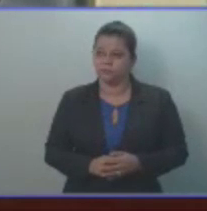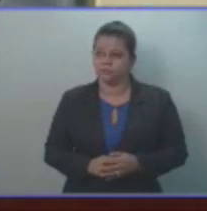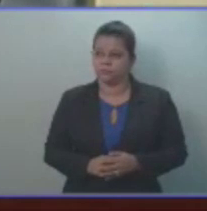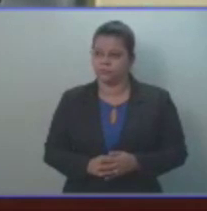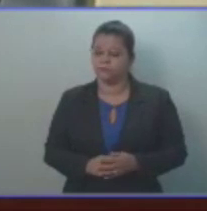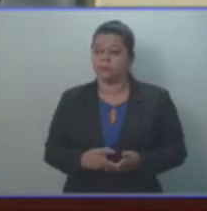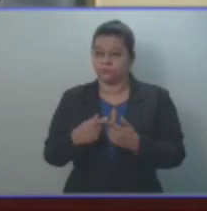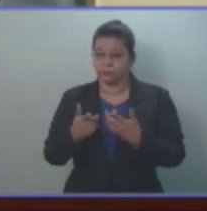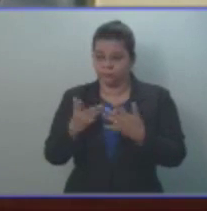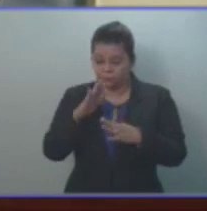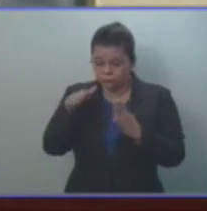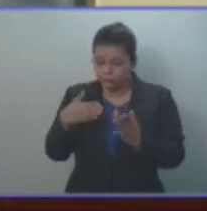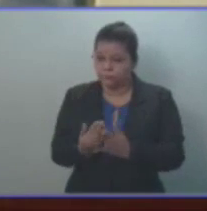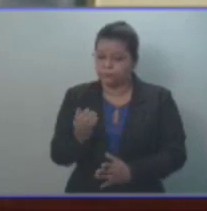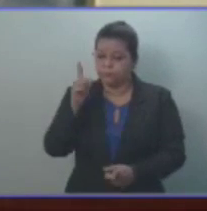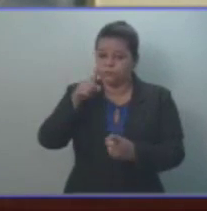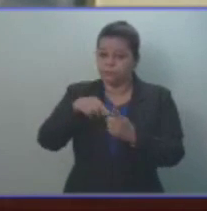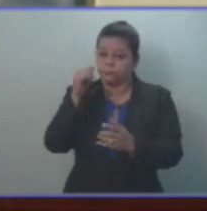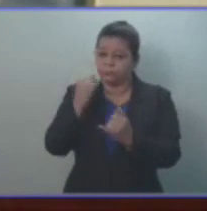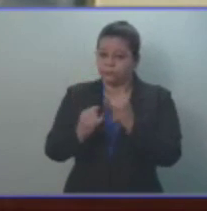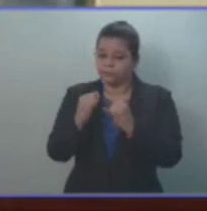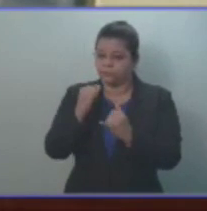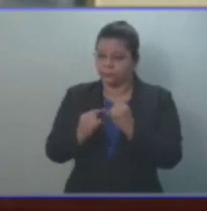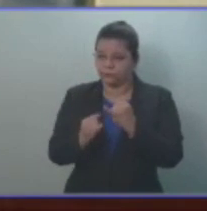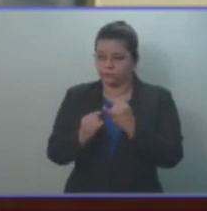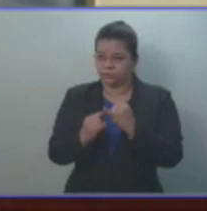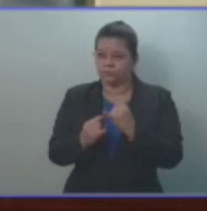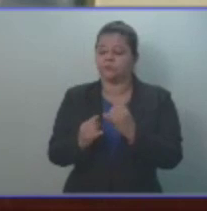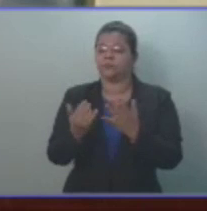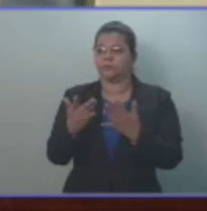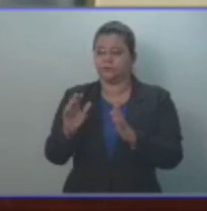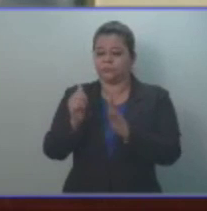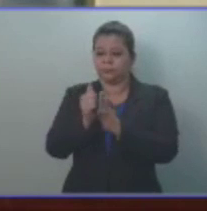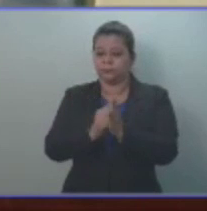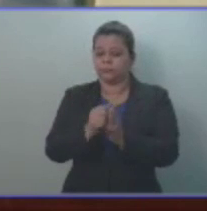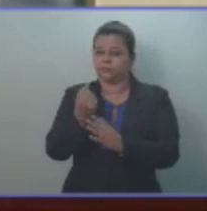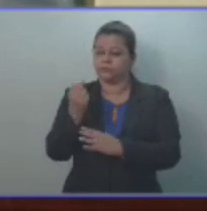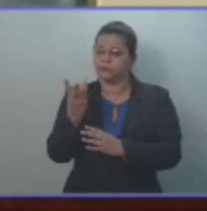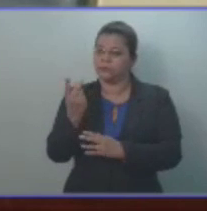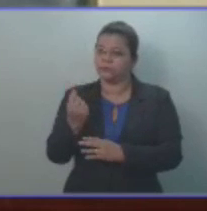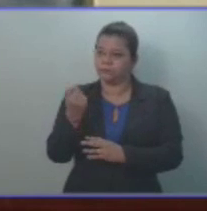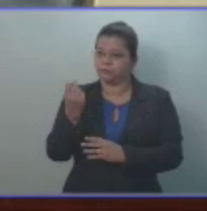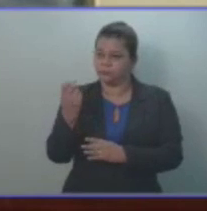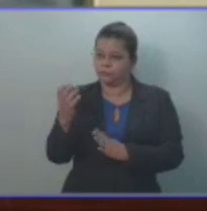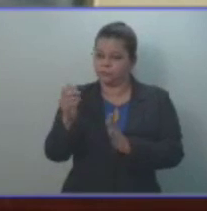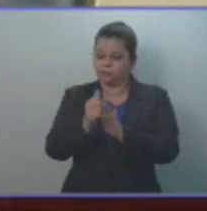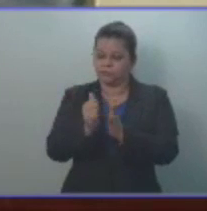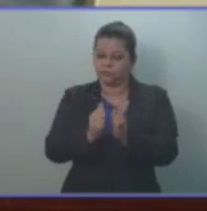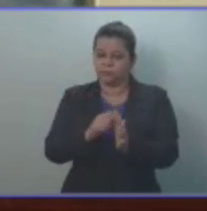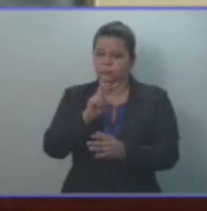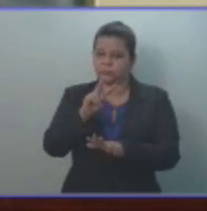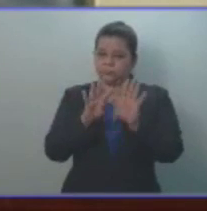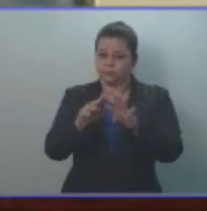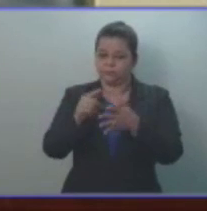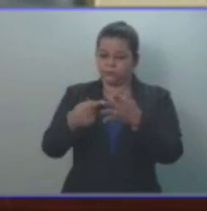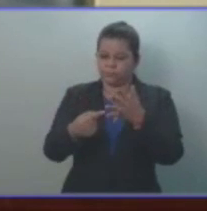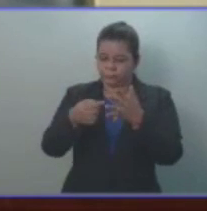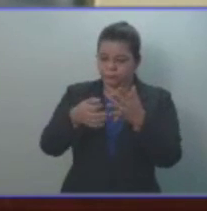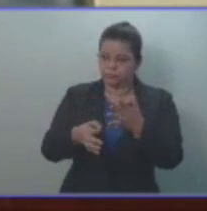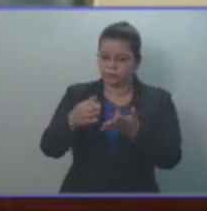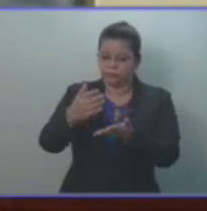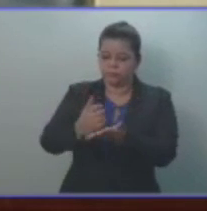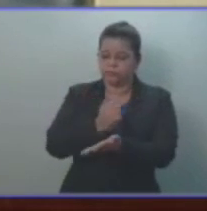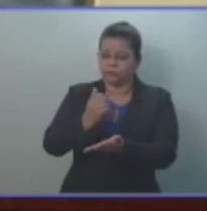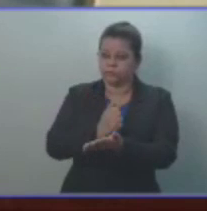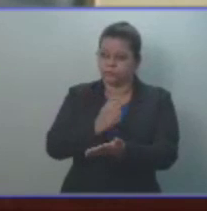a la parte final del artículo, del numeral 12 del artículo 29 de la ley del impuesto sobre